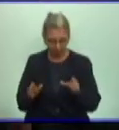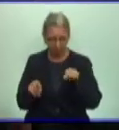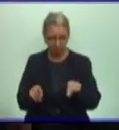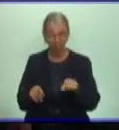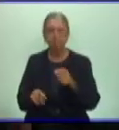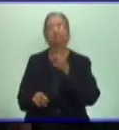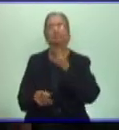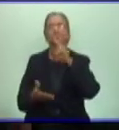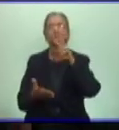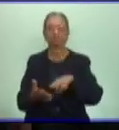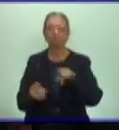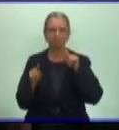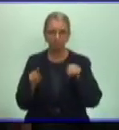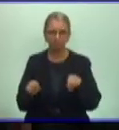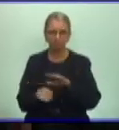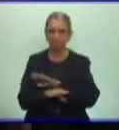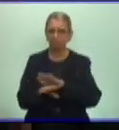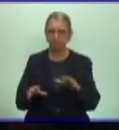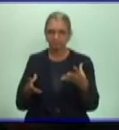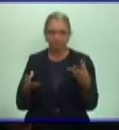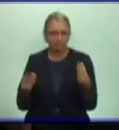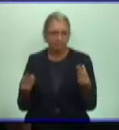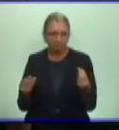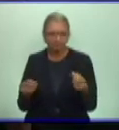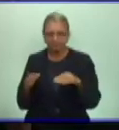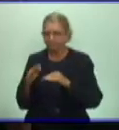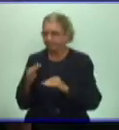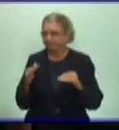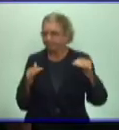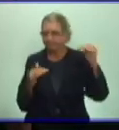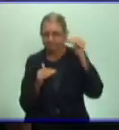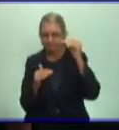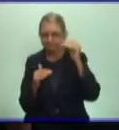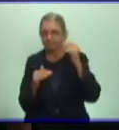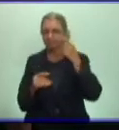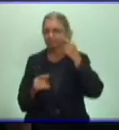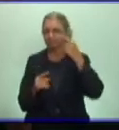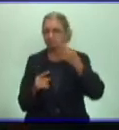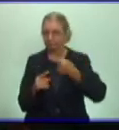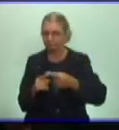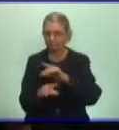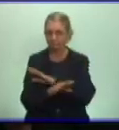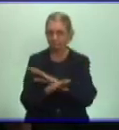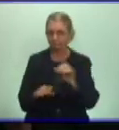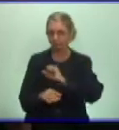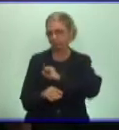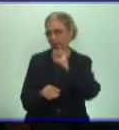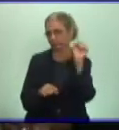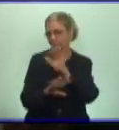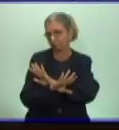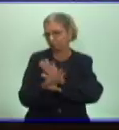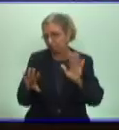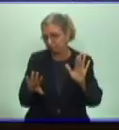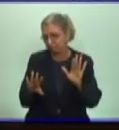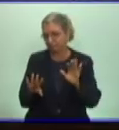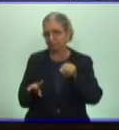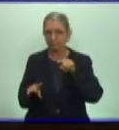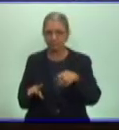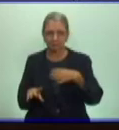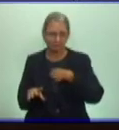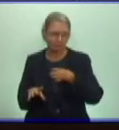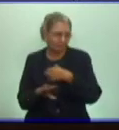evaluará porque ya ahí están las habilidades máximas que tiene que tener el escolar, ya están evaluadas y las tiene